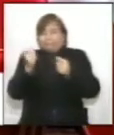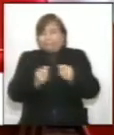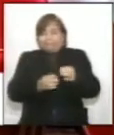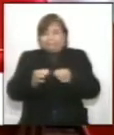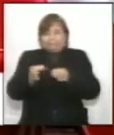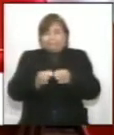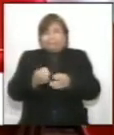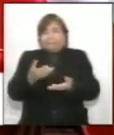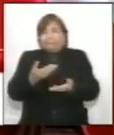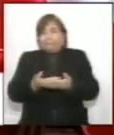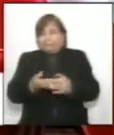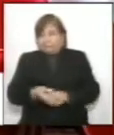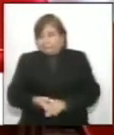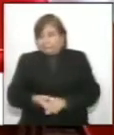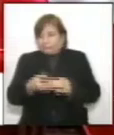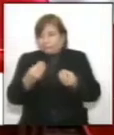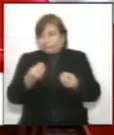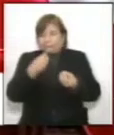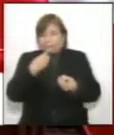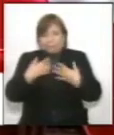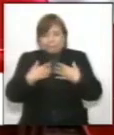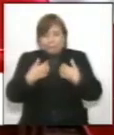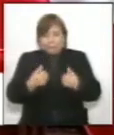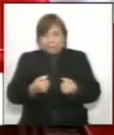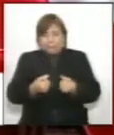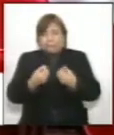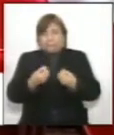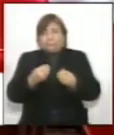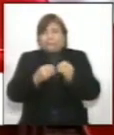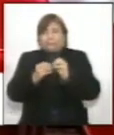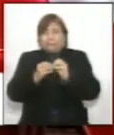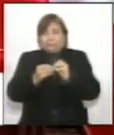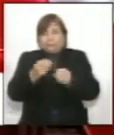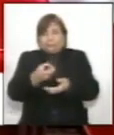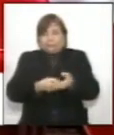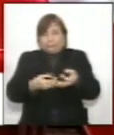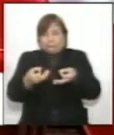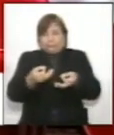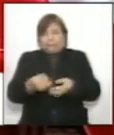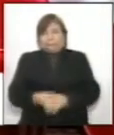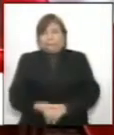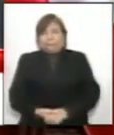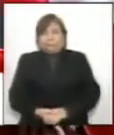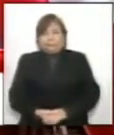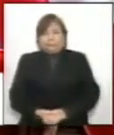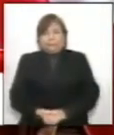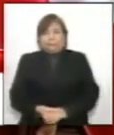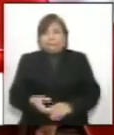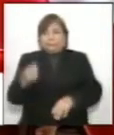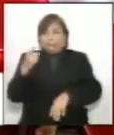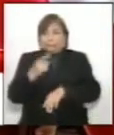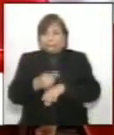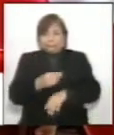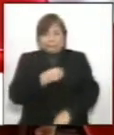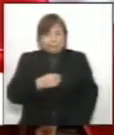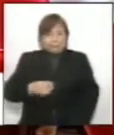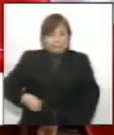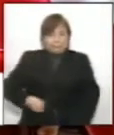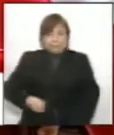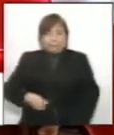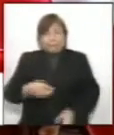país cómo iba a tener salud y cómo iba a solucionar el problema económico. Porque las interpelaciones de la ministra